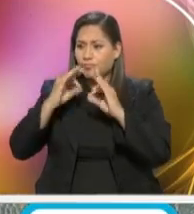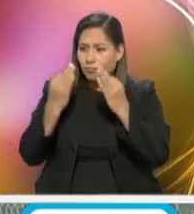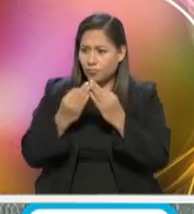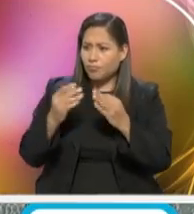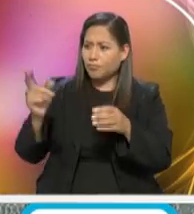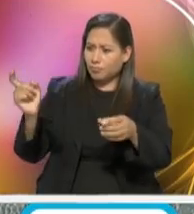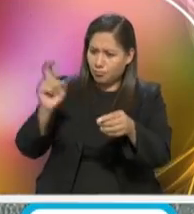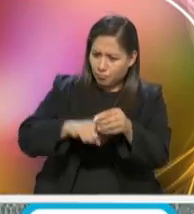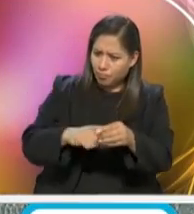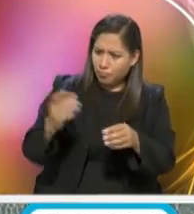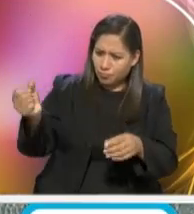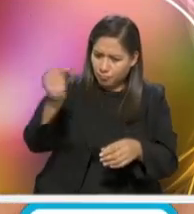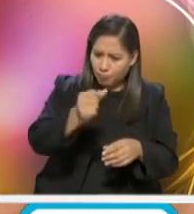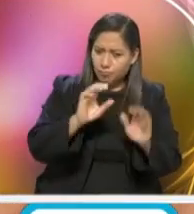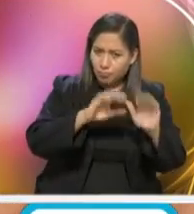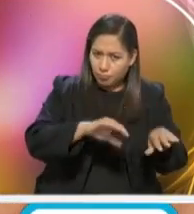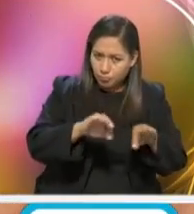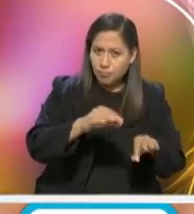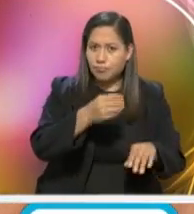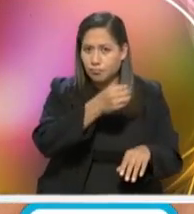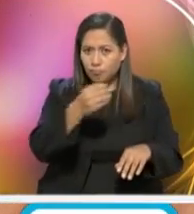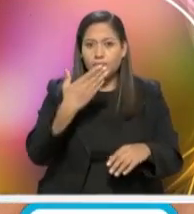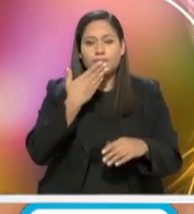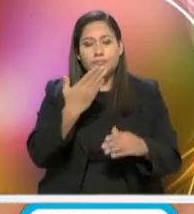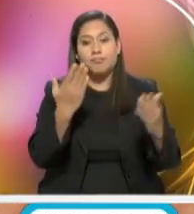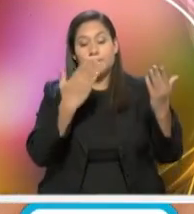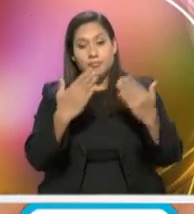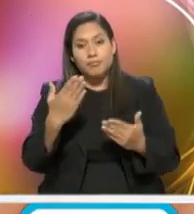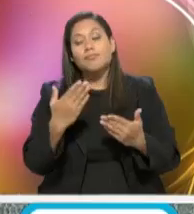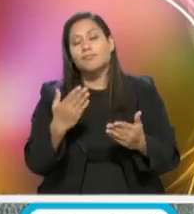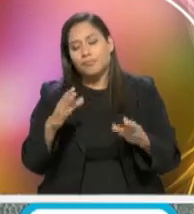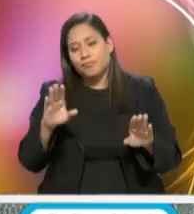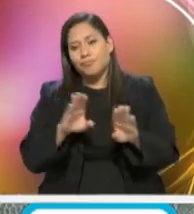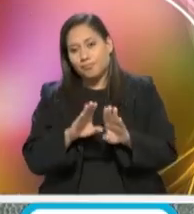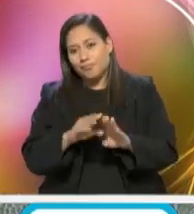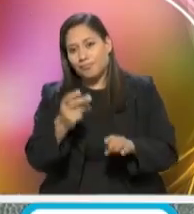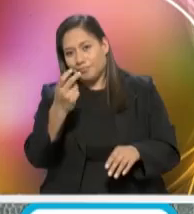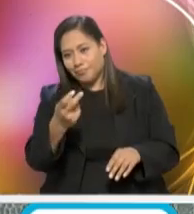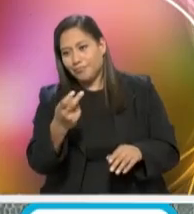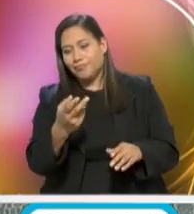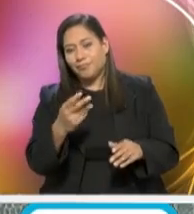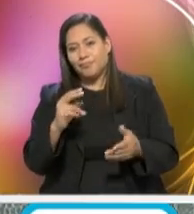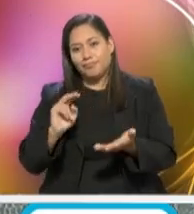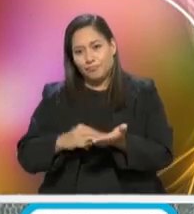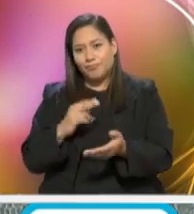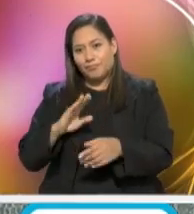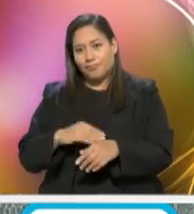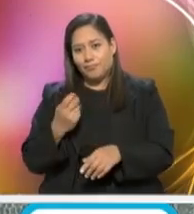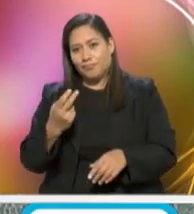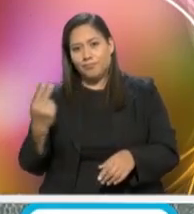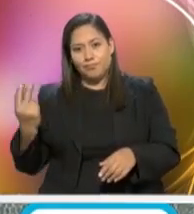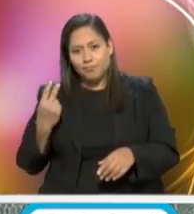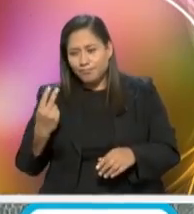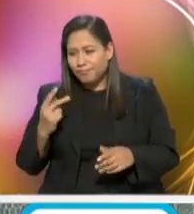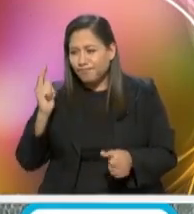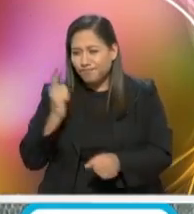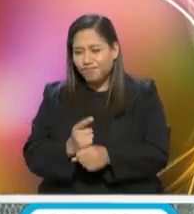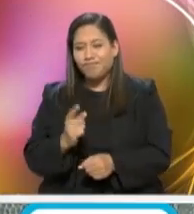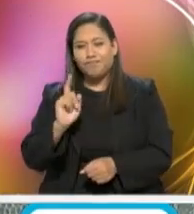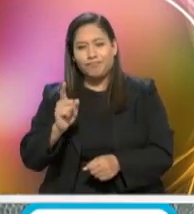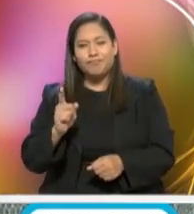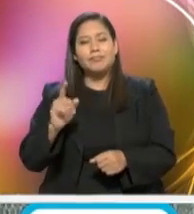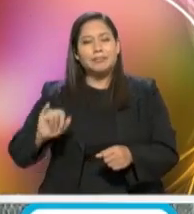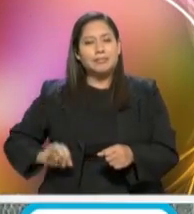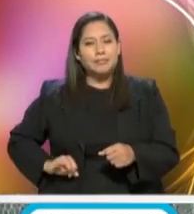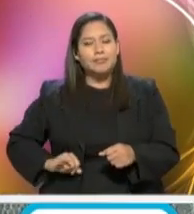poderlos insertar laboralmente de una manera exitosa, pues es la parte que le da o que captó el mayor